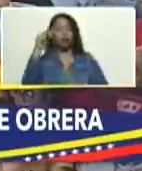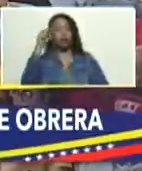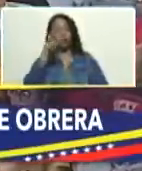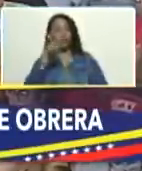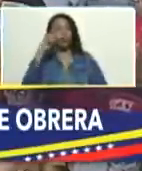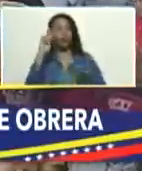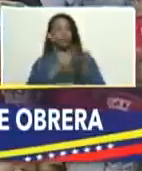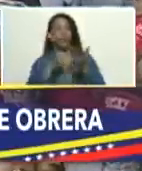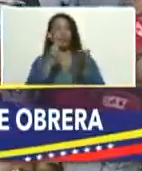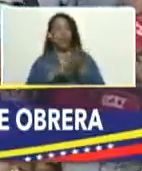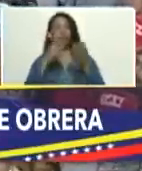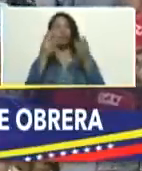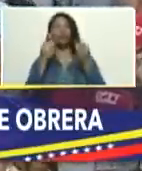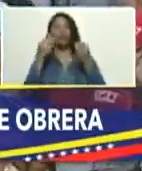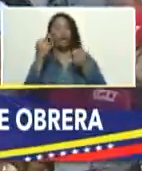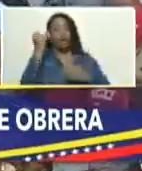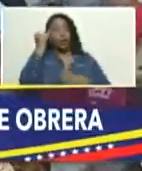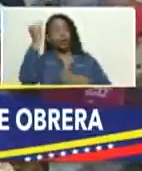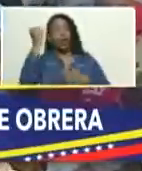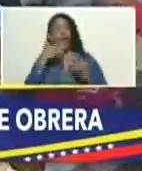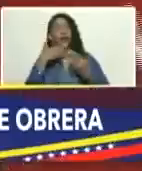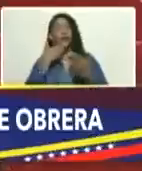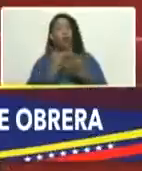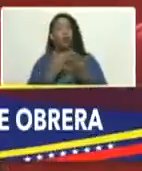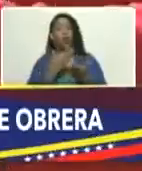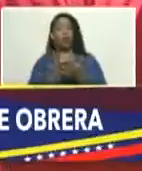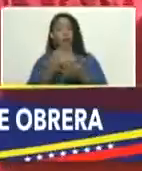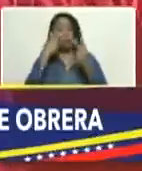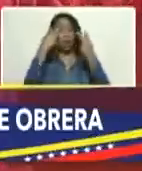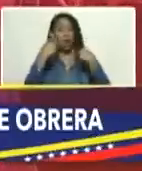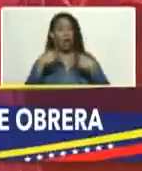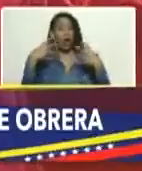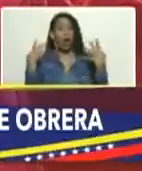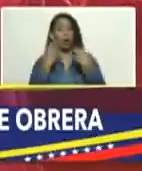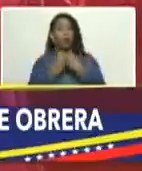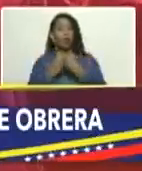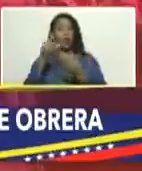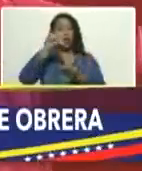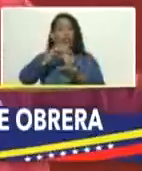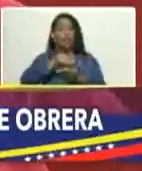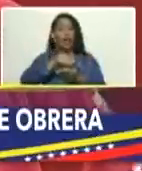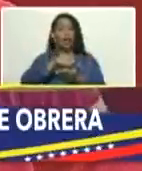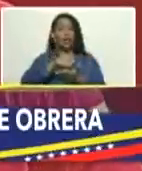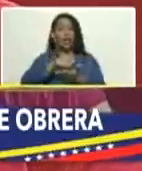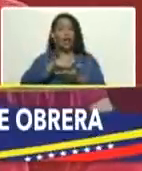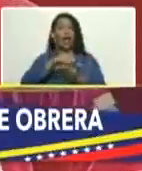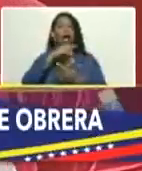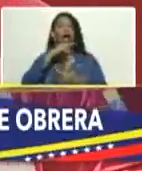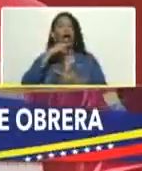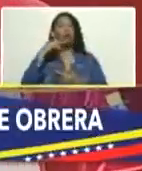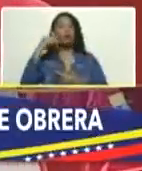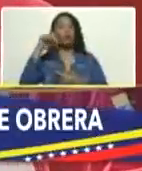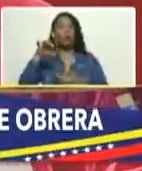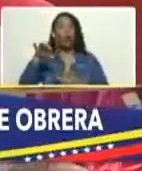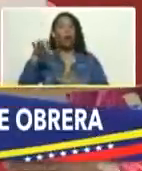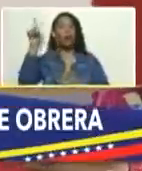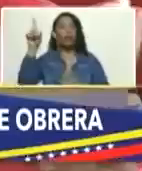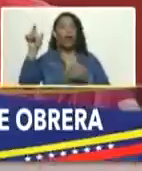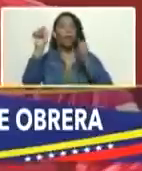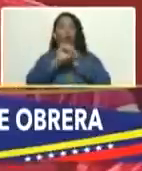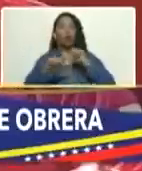verdad muchísimos aportes, presidente. Mire, los compañeros del Central Azucarero de Portuguesa, ellos tienen